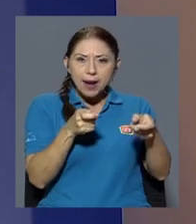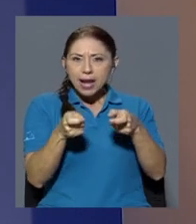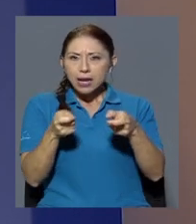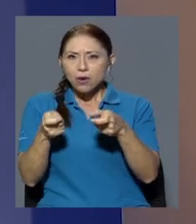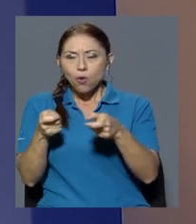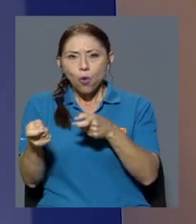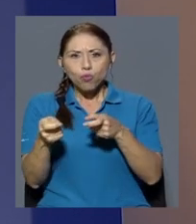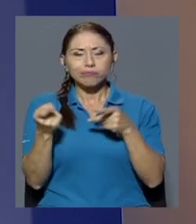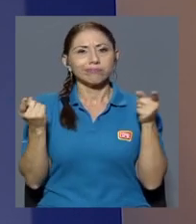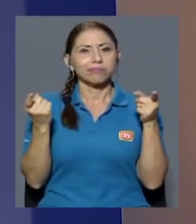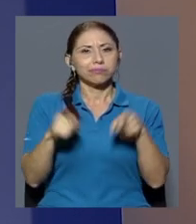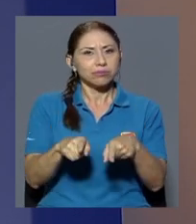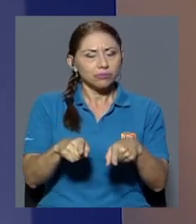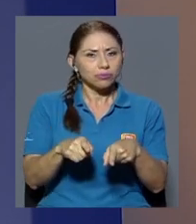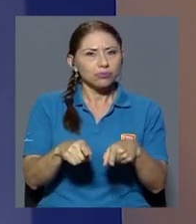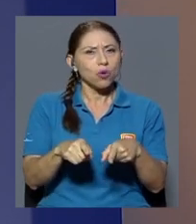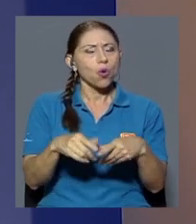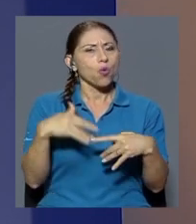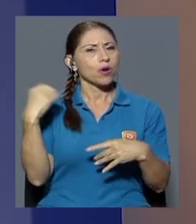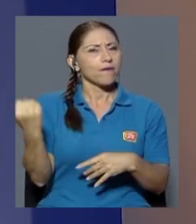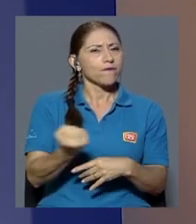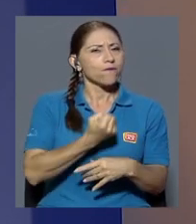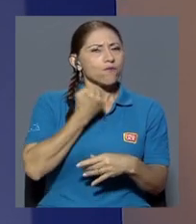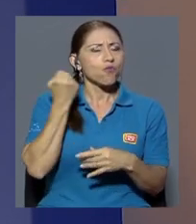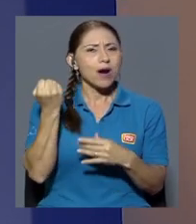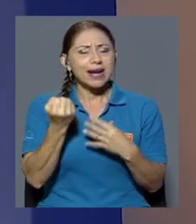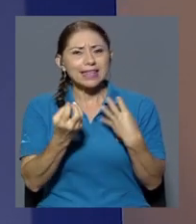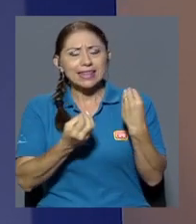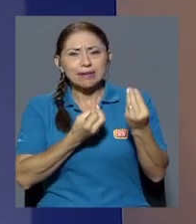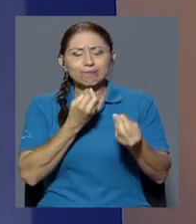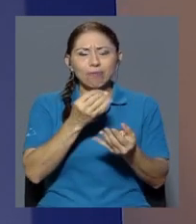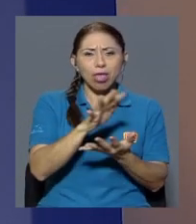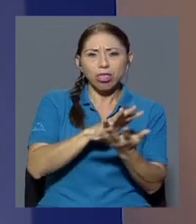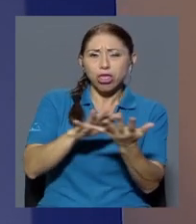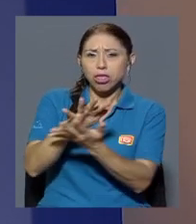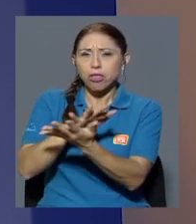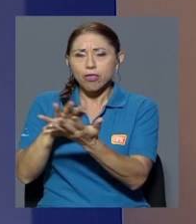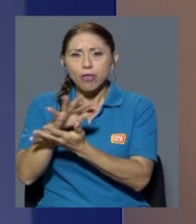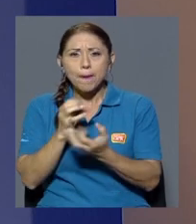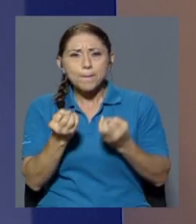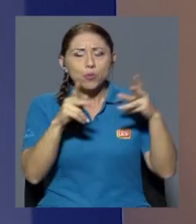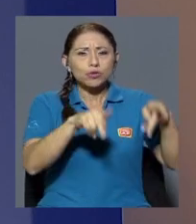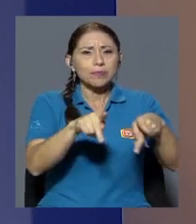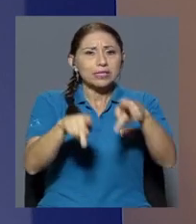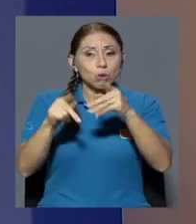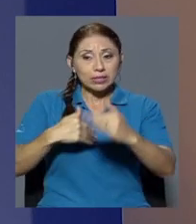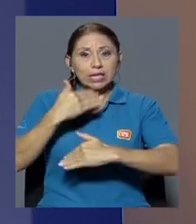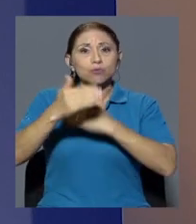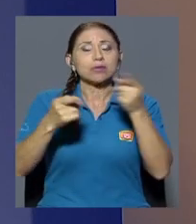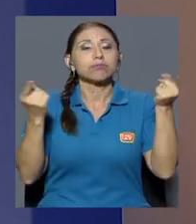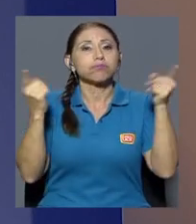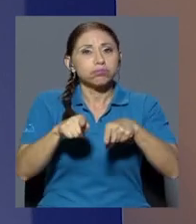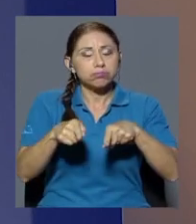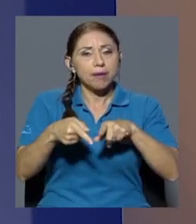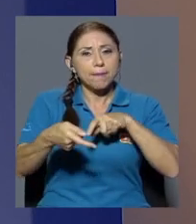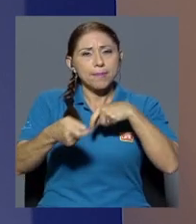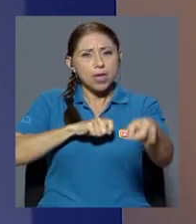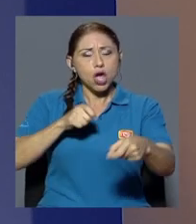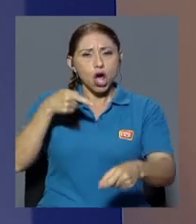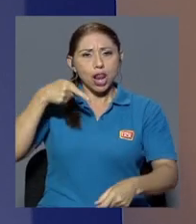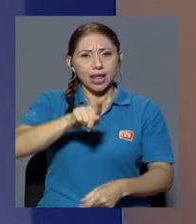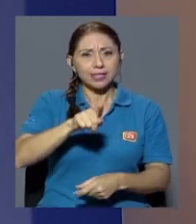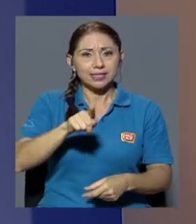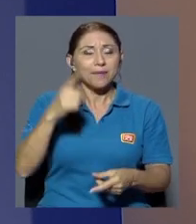esa fuerte erosión entre muchos ciudadanos y que llegó a términos de violencia y creo que esa